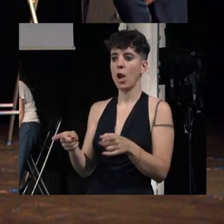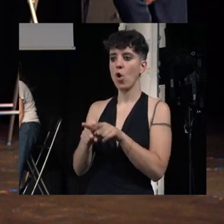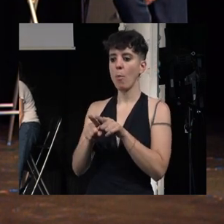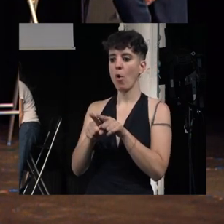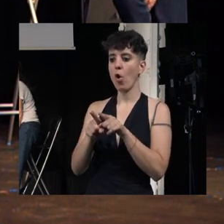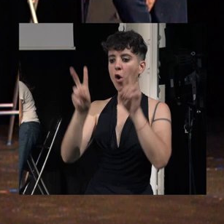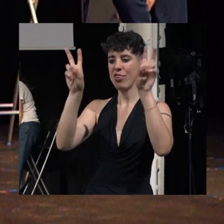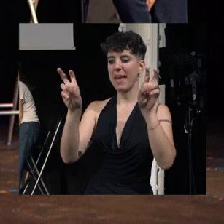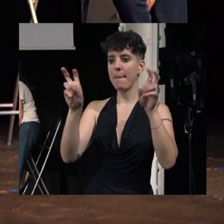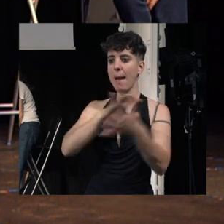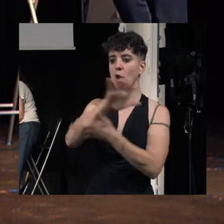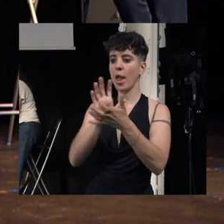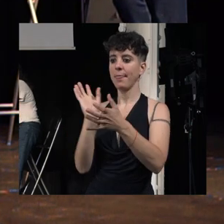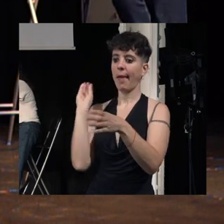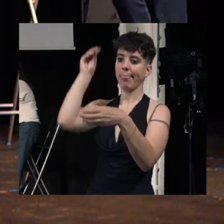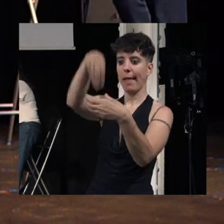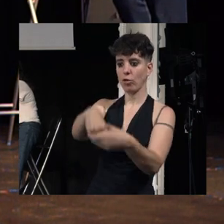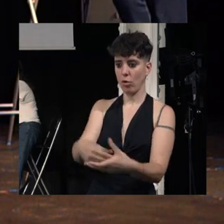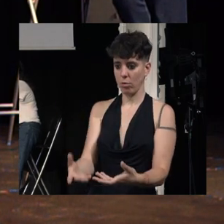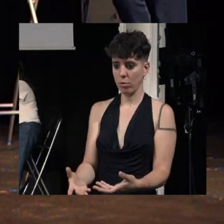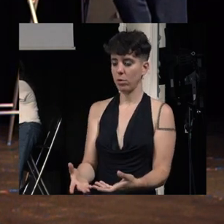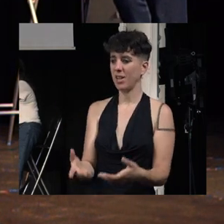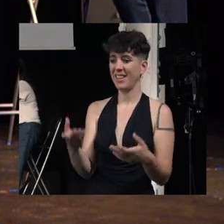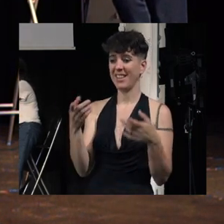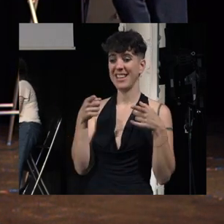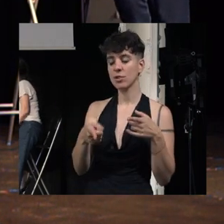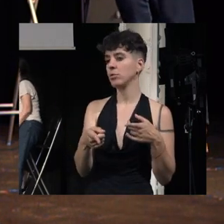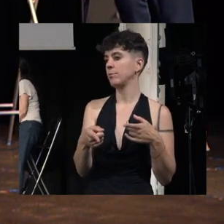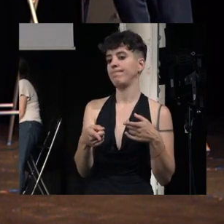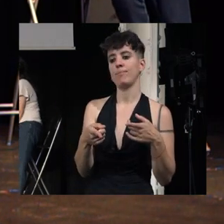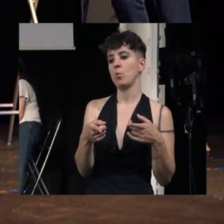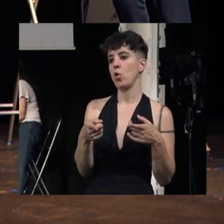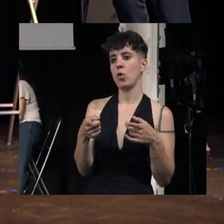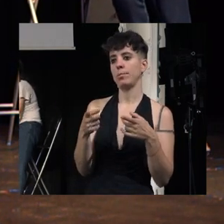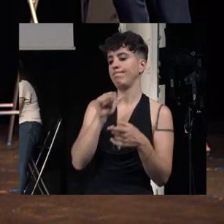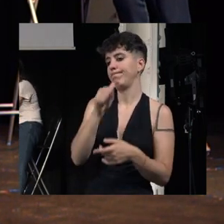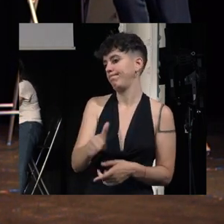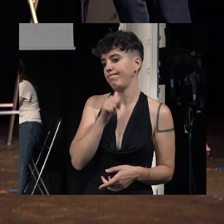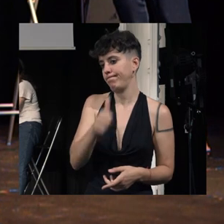violencia. Y yo creo que eso complica todavía mucho más las cosas.